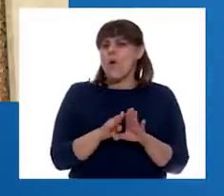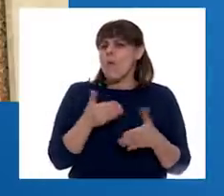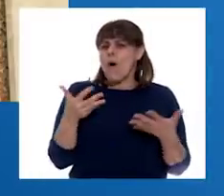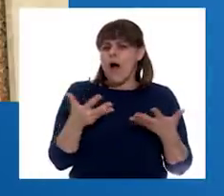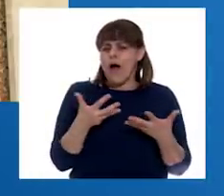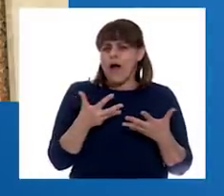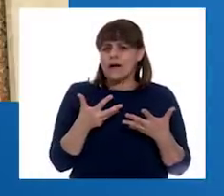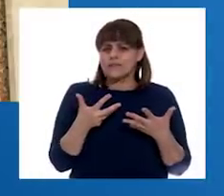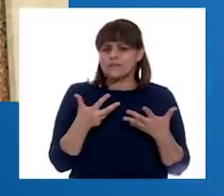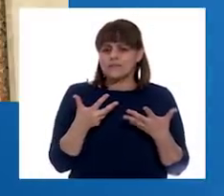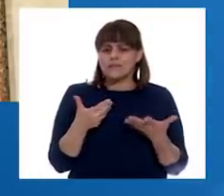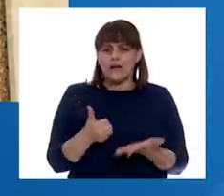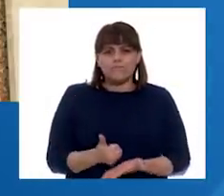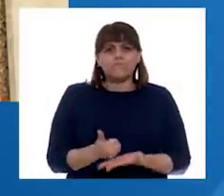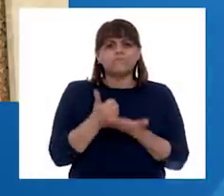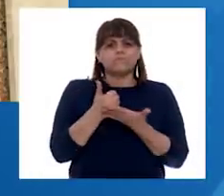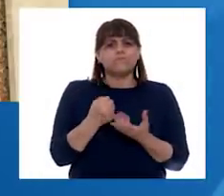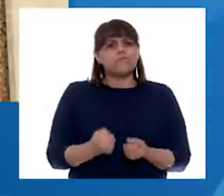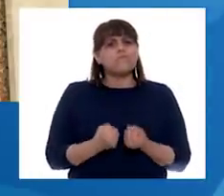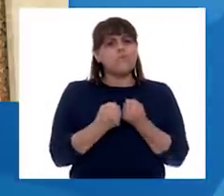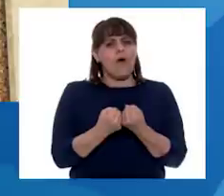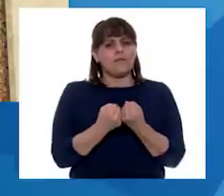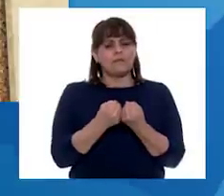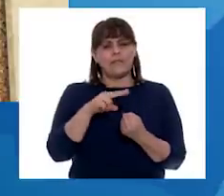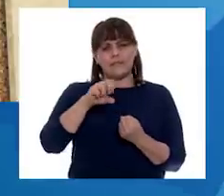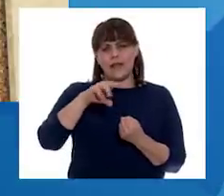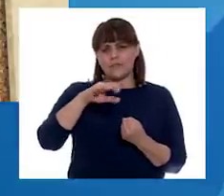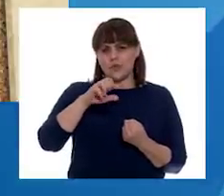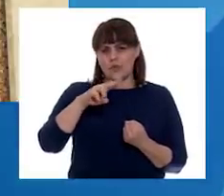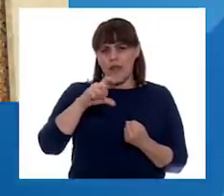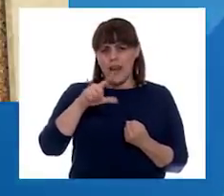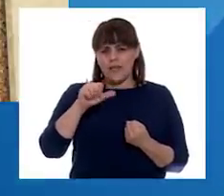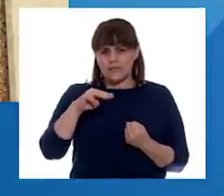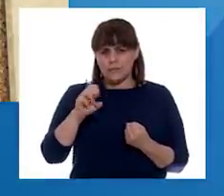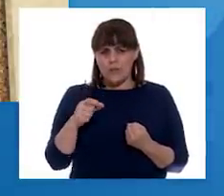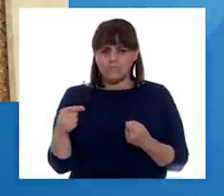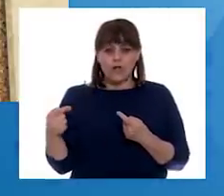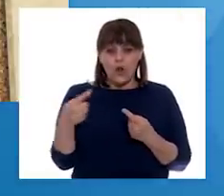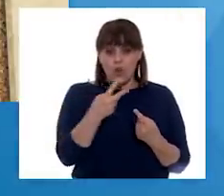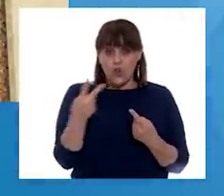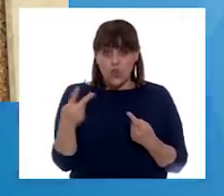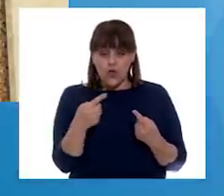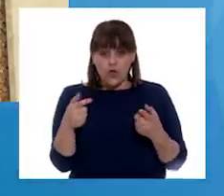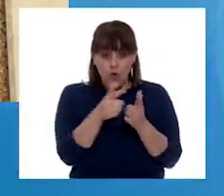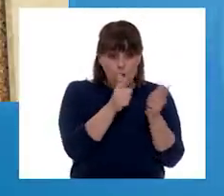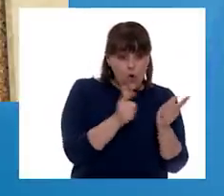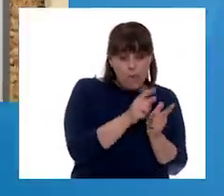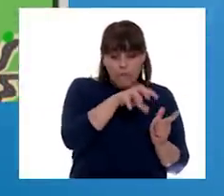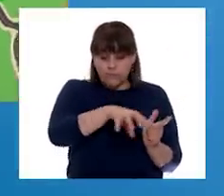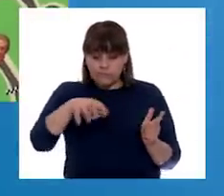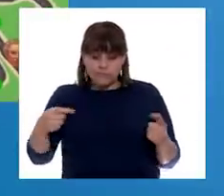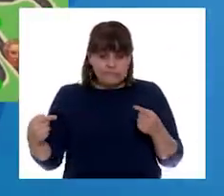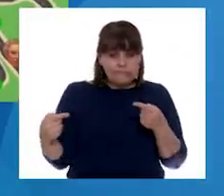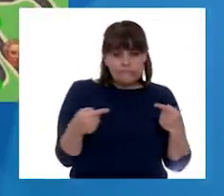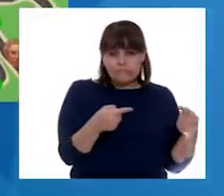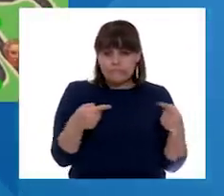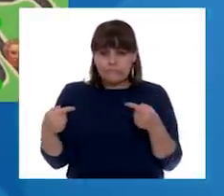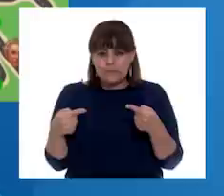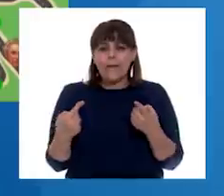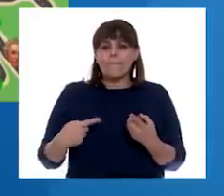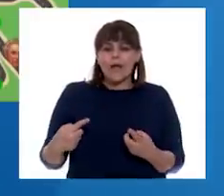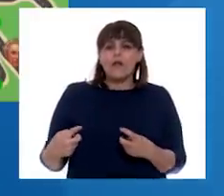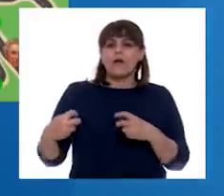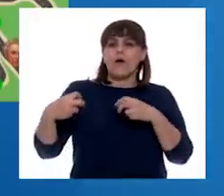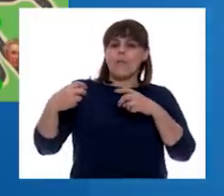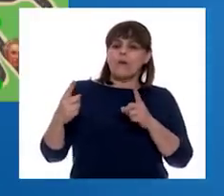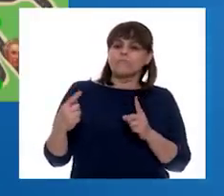nacionalismo? Ambos partidos estaban en pugna para resolver el asunto, pero Lucas Alamán se adelantaría con un plan. Sentarían las bases de la